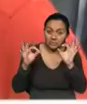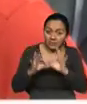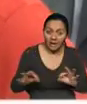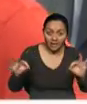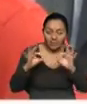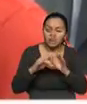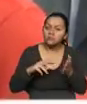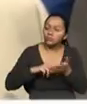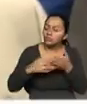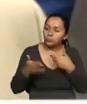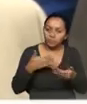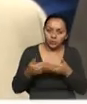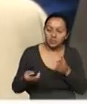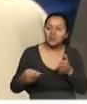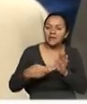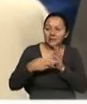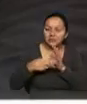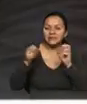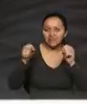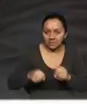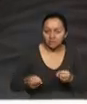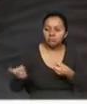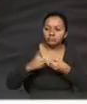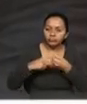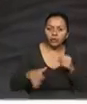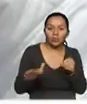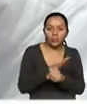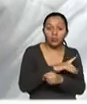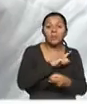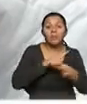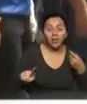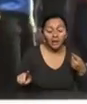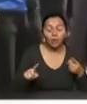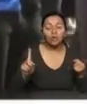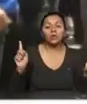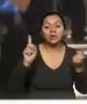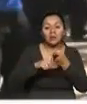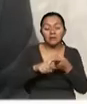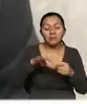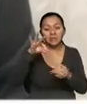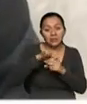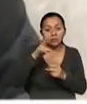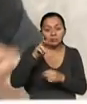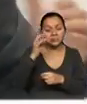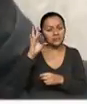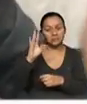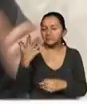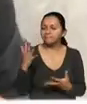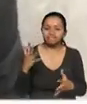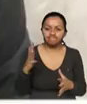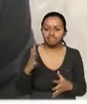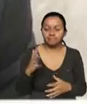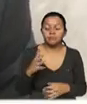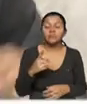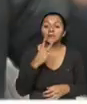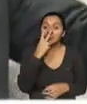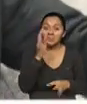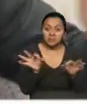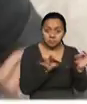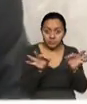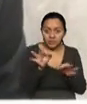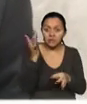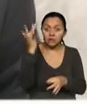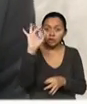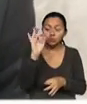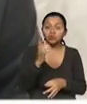con los requisitos. No obstante, ya no podrán participar en los comicios de 2017. Hasta el 18 de julio, hace un